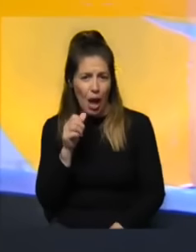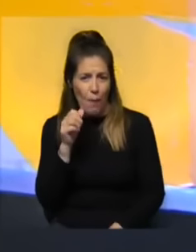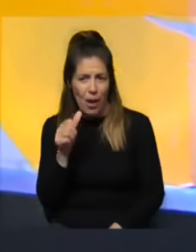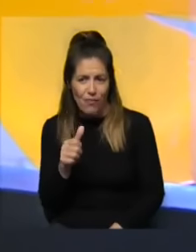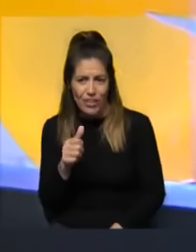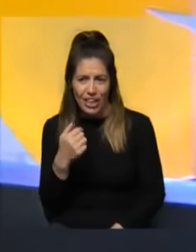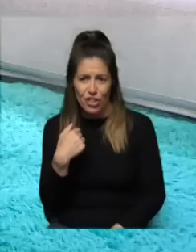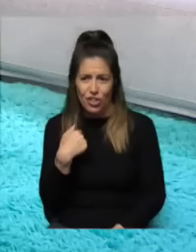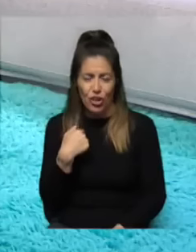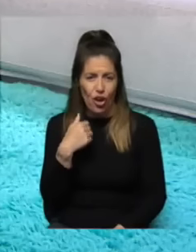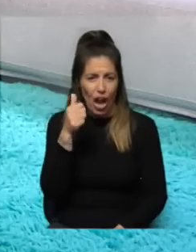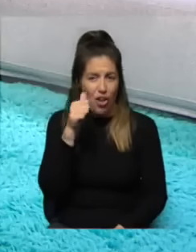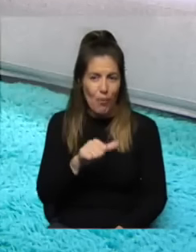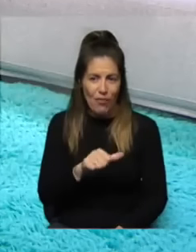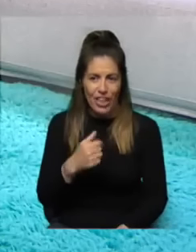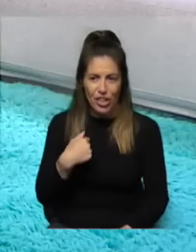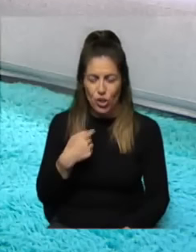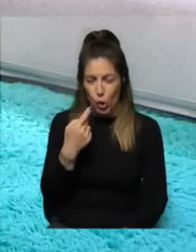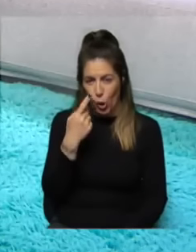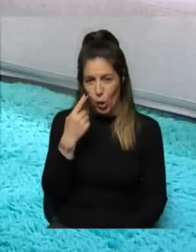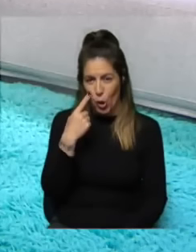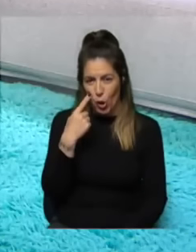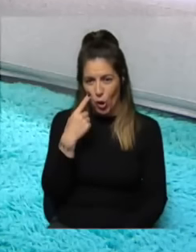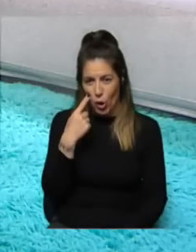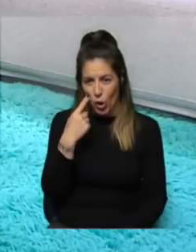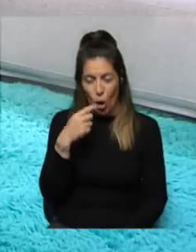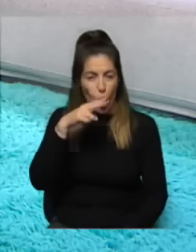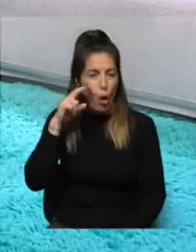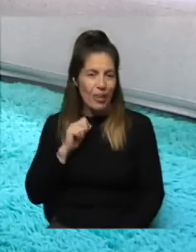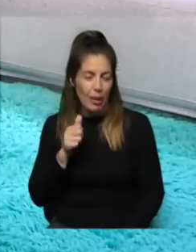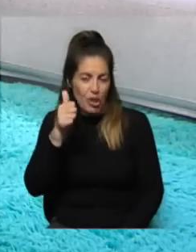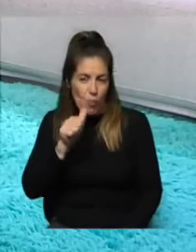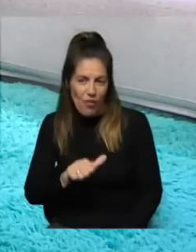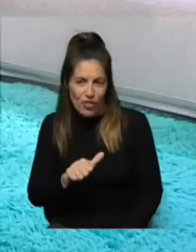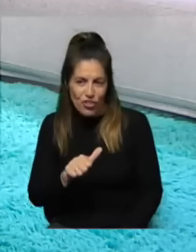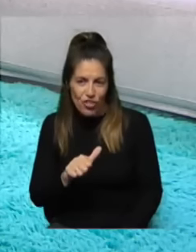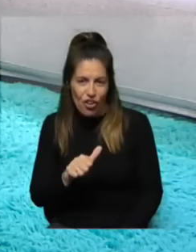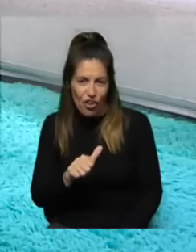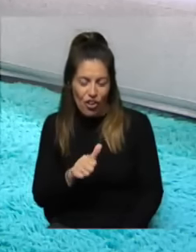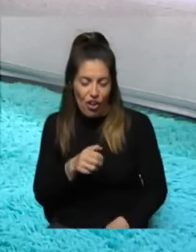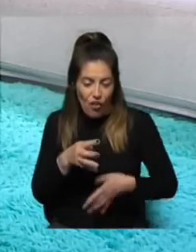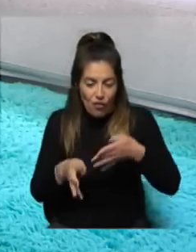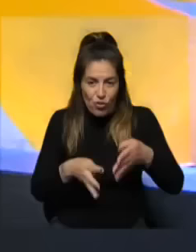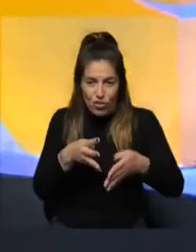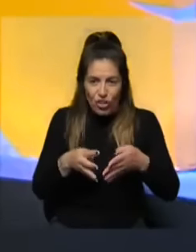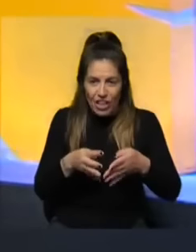a un comportamiento mafioso, y que estaba funcionando en la torre